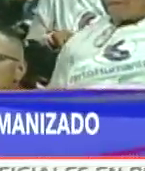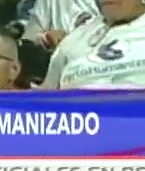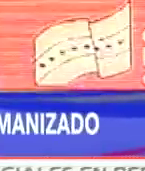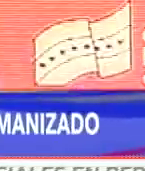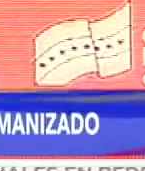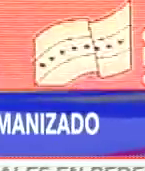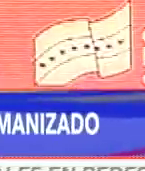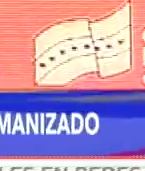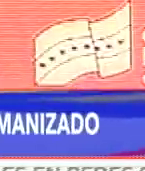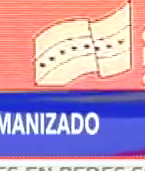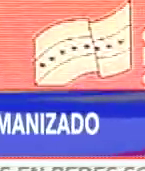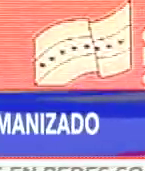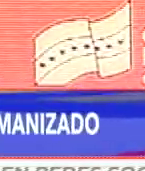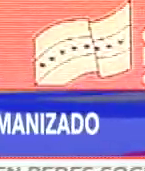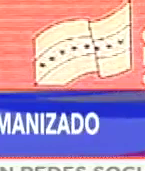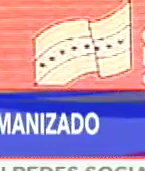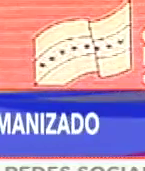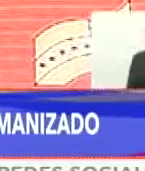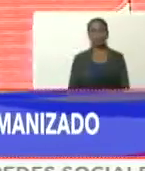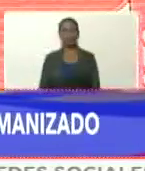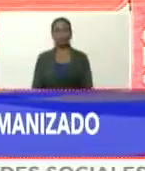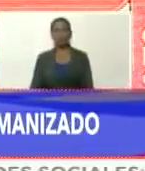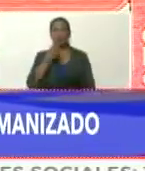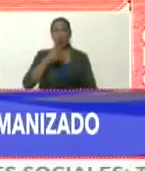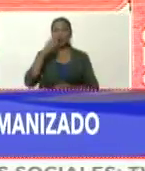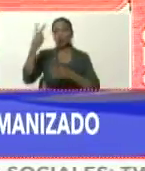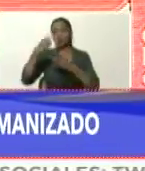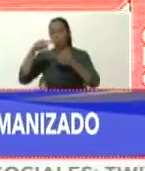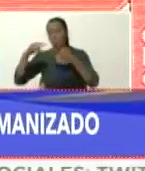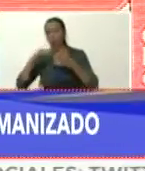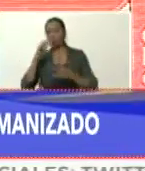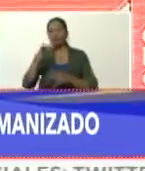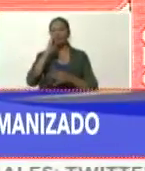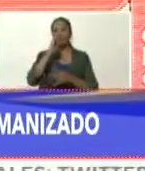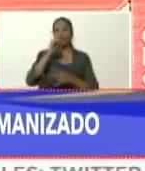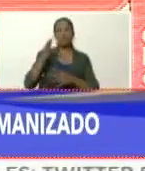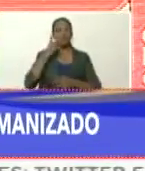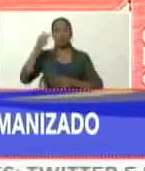que anunciar. En primer lugar, a partir de hoy